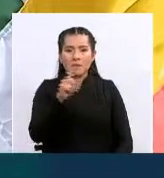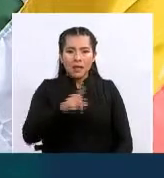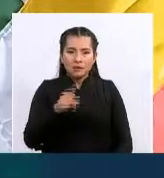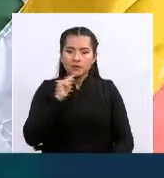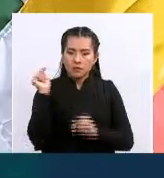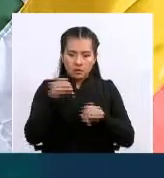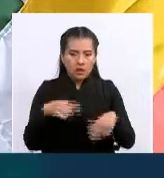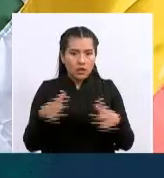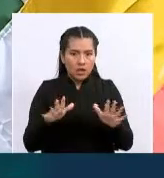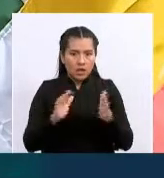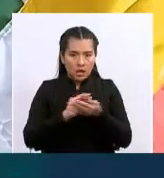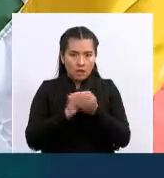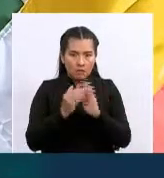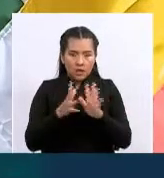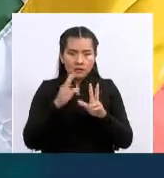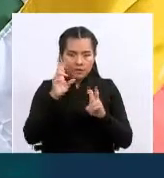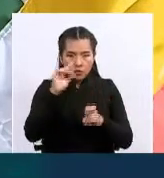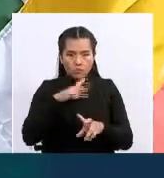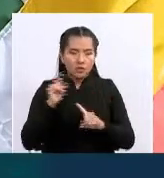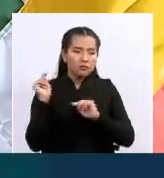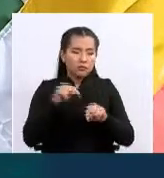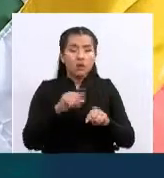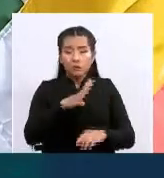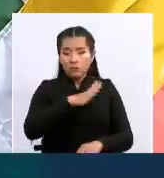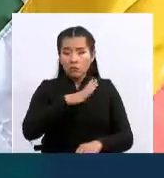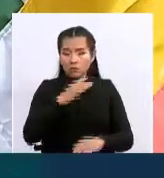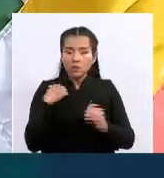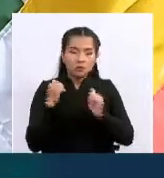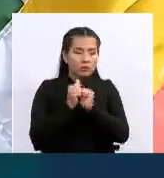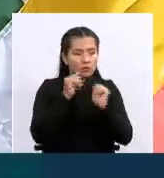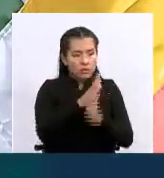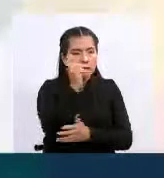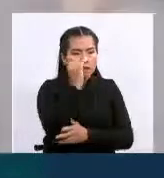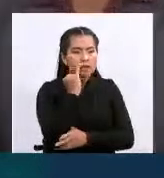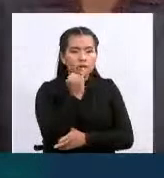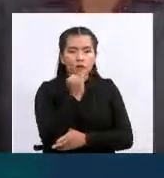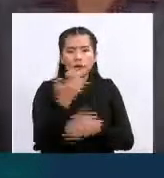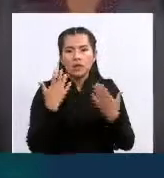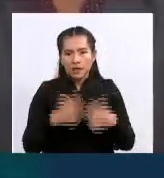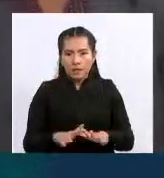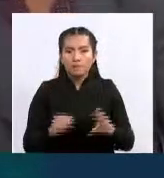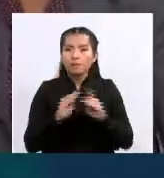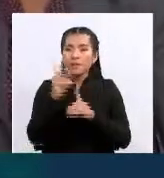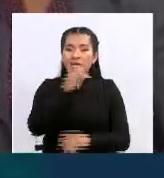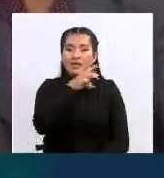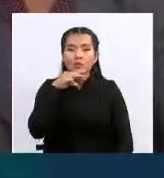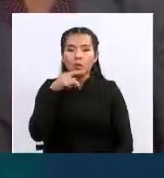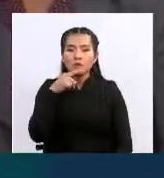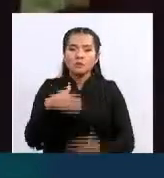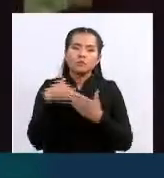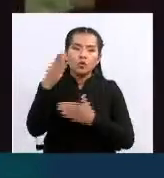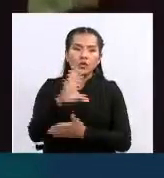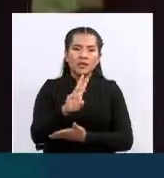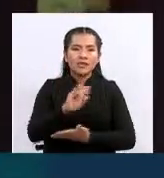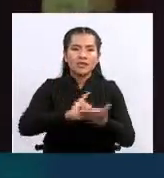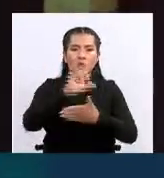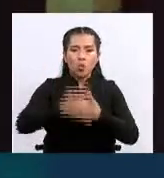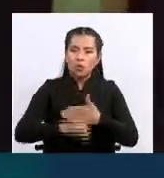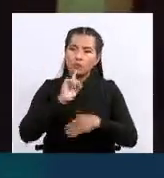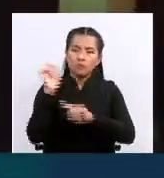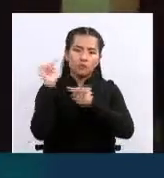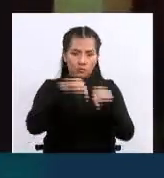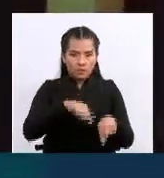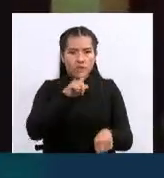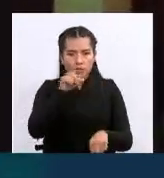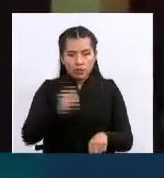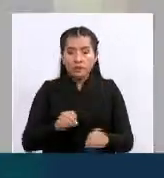se presentó, prestó su declaración con todas las garantías propias de un debido proceso. Doria Medina declara el próximo 6 de julio. La reprogramación de